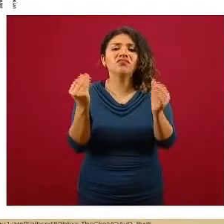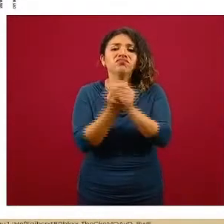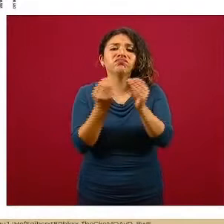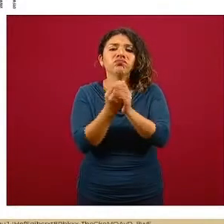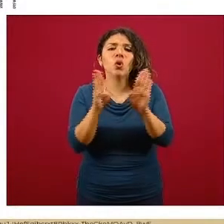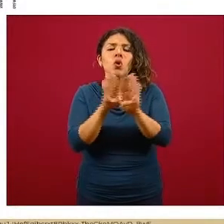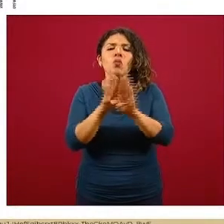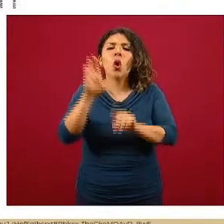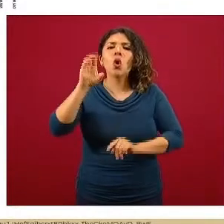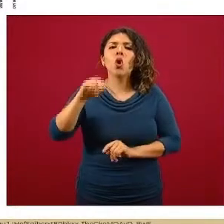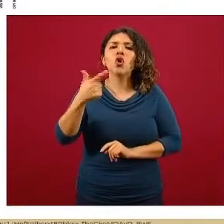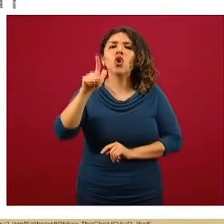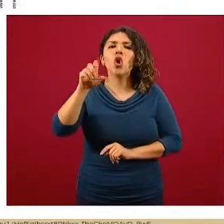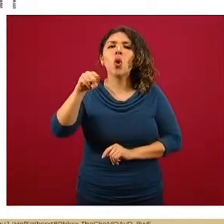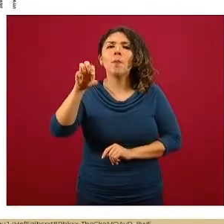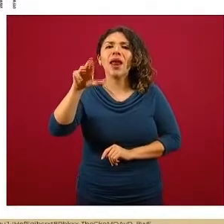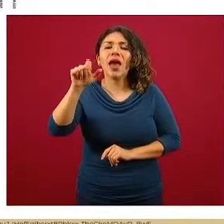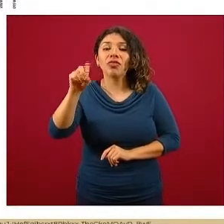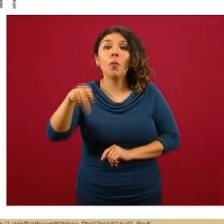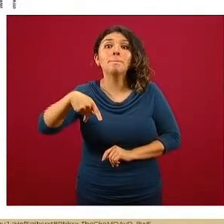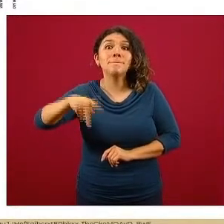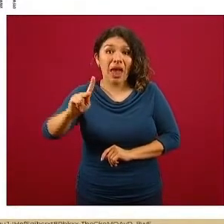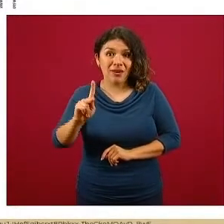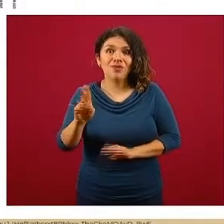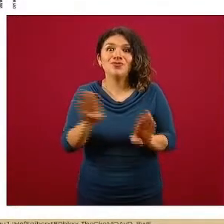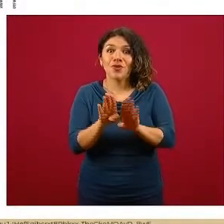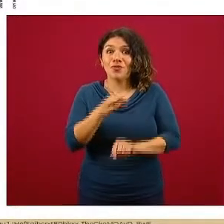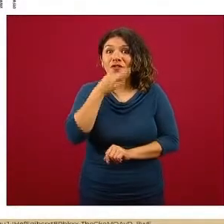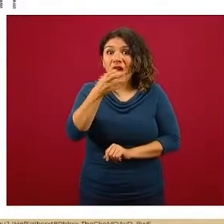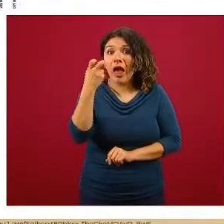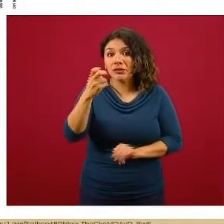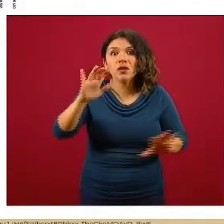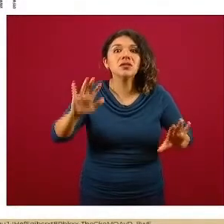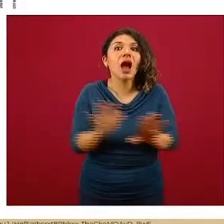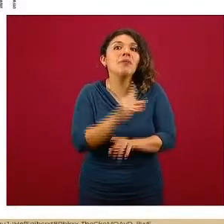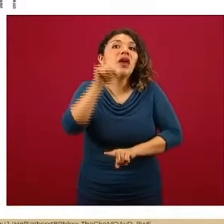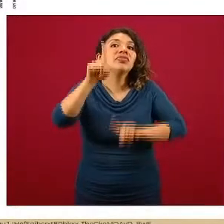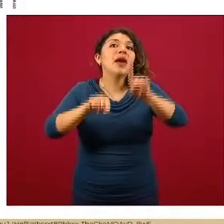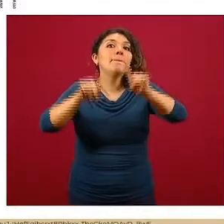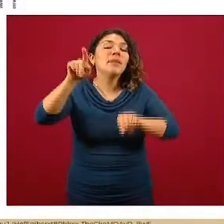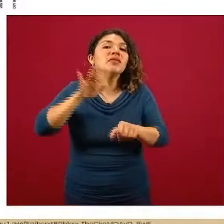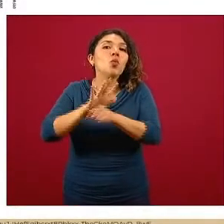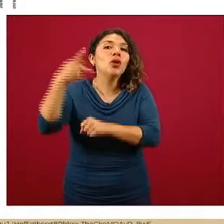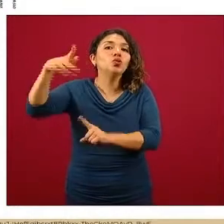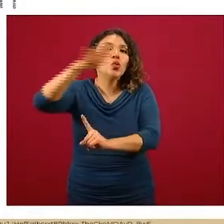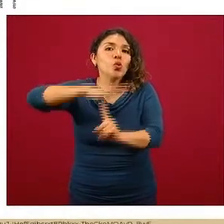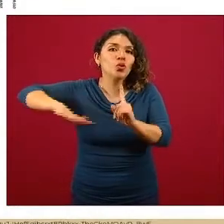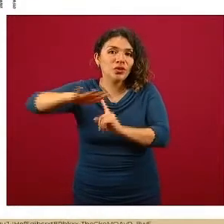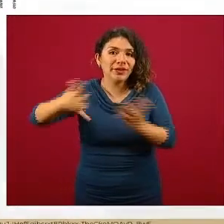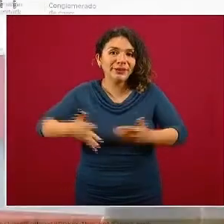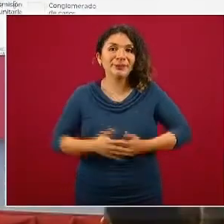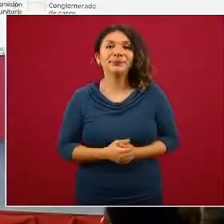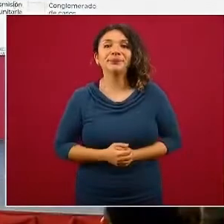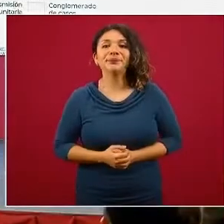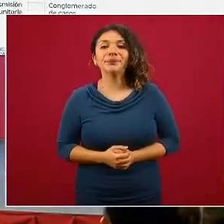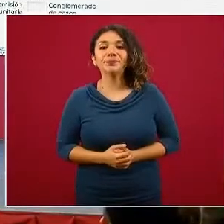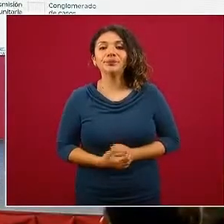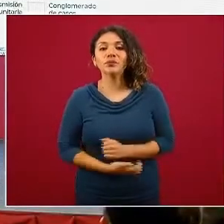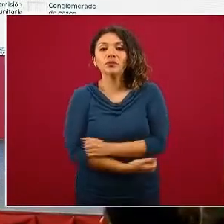de conglomerado de casos. Sin embargo, como comentamos, esto puede cambiar dependiendo de la situación. ¿Me puede pasar la